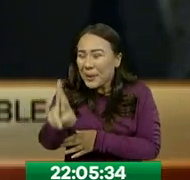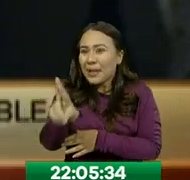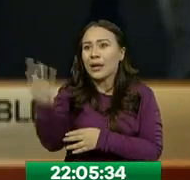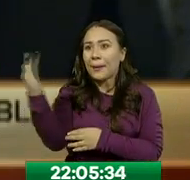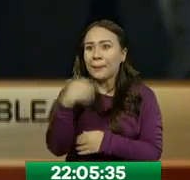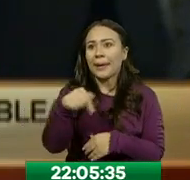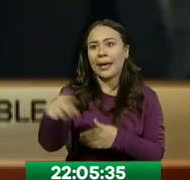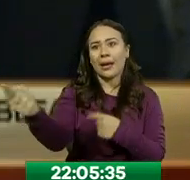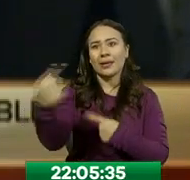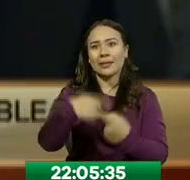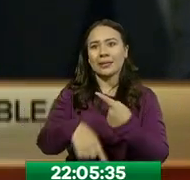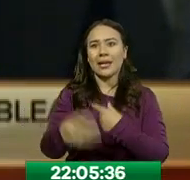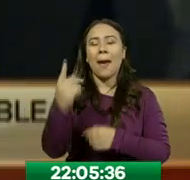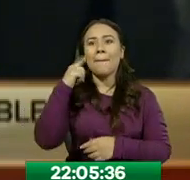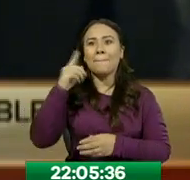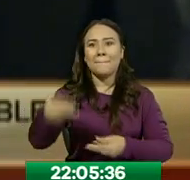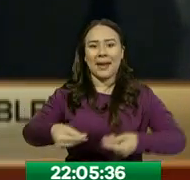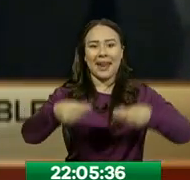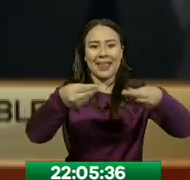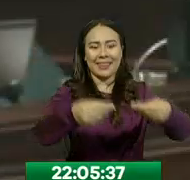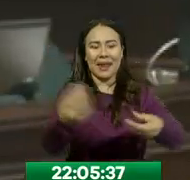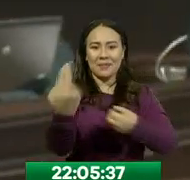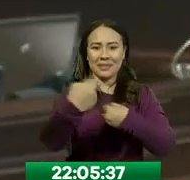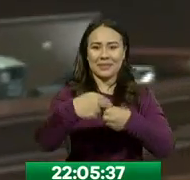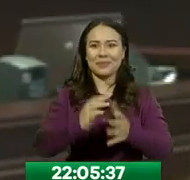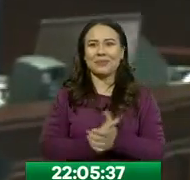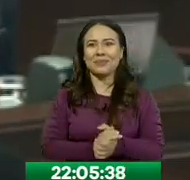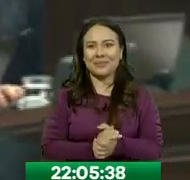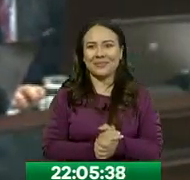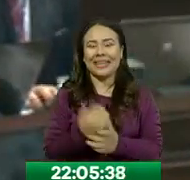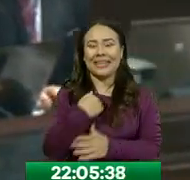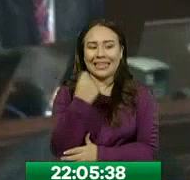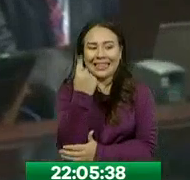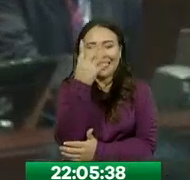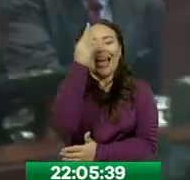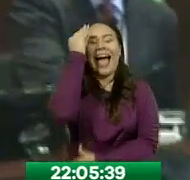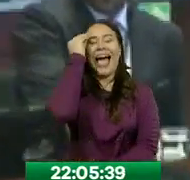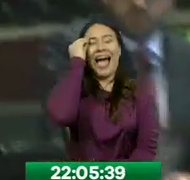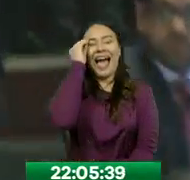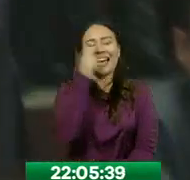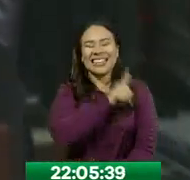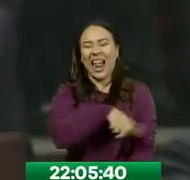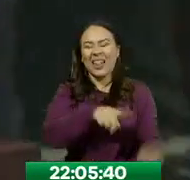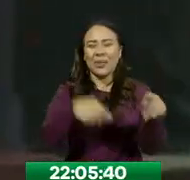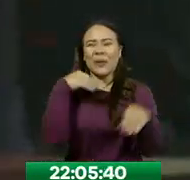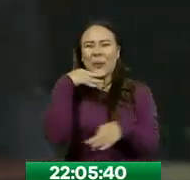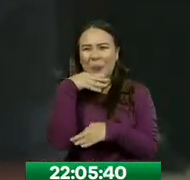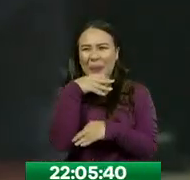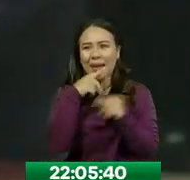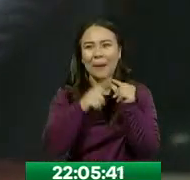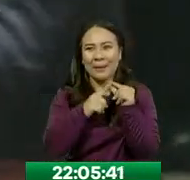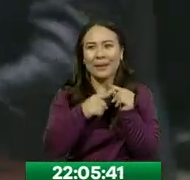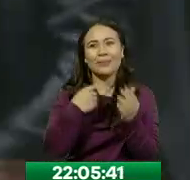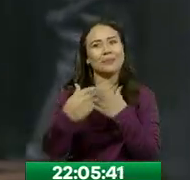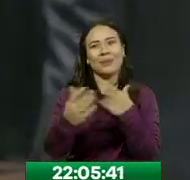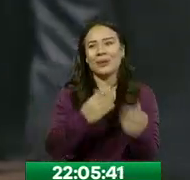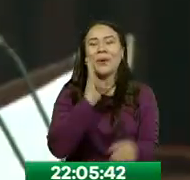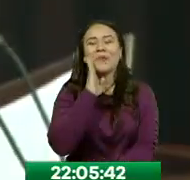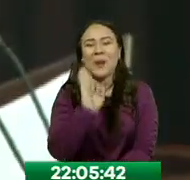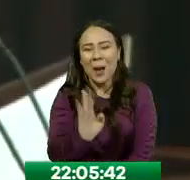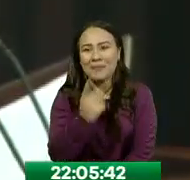y se le pueda hacer la posesión correspondiente. Y entendiendo esto, el flamante nuevo vicepresidente hizo un pedido con broma